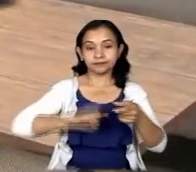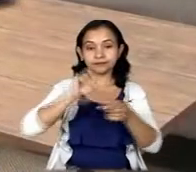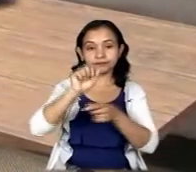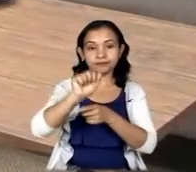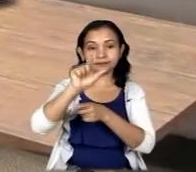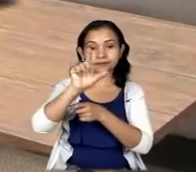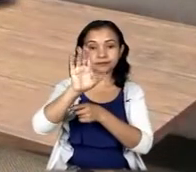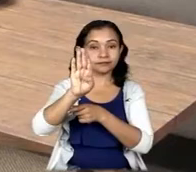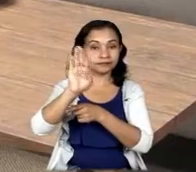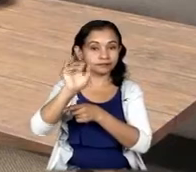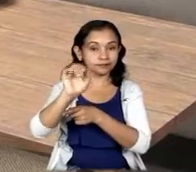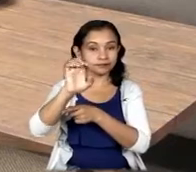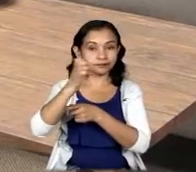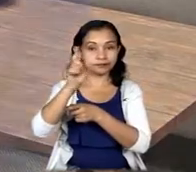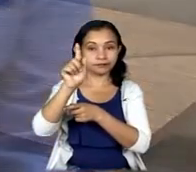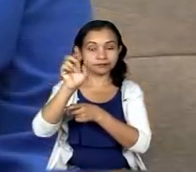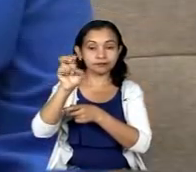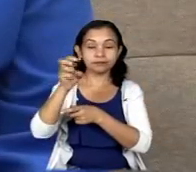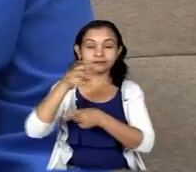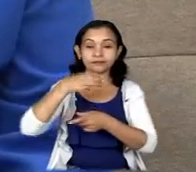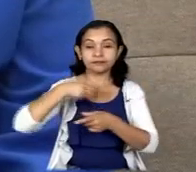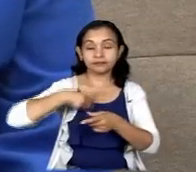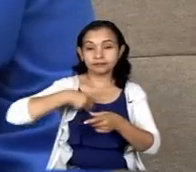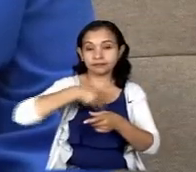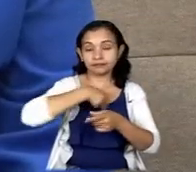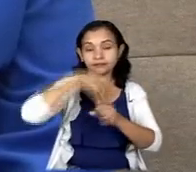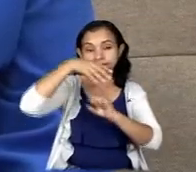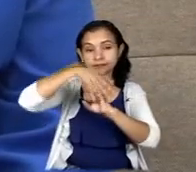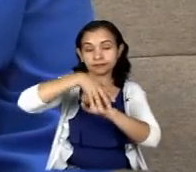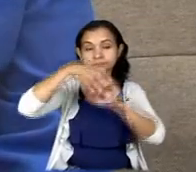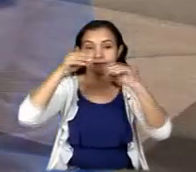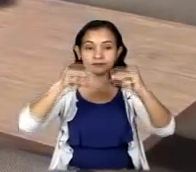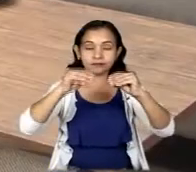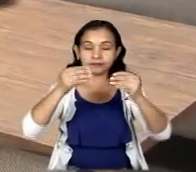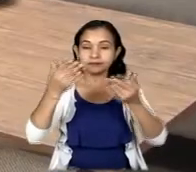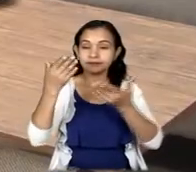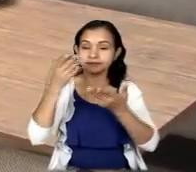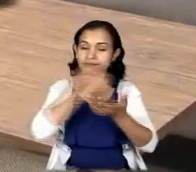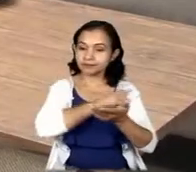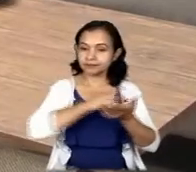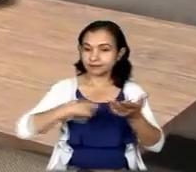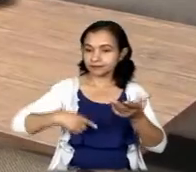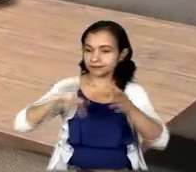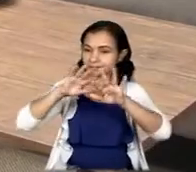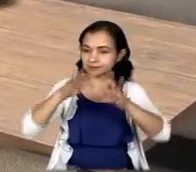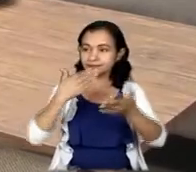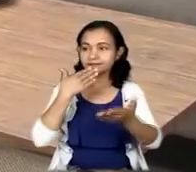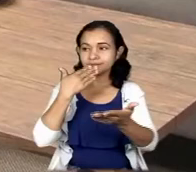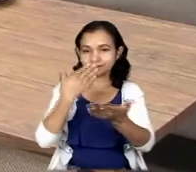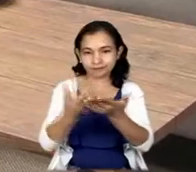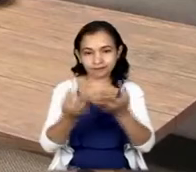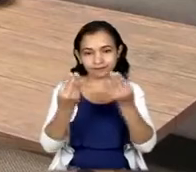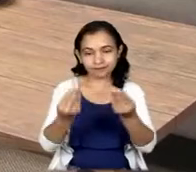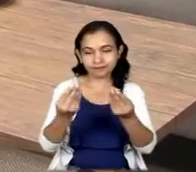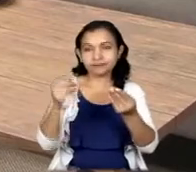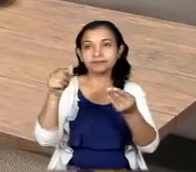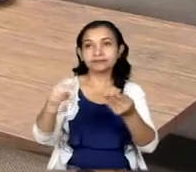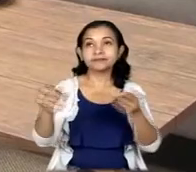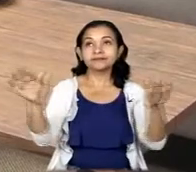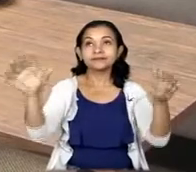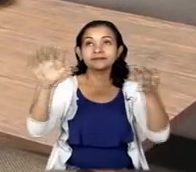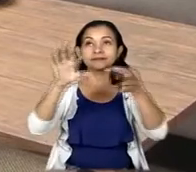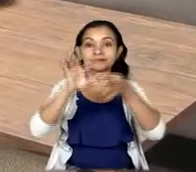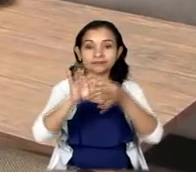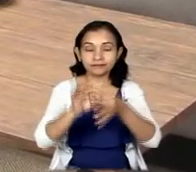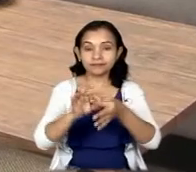Estela González, quien es integrante de la Comisión de Educación. Diputada, muchas gracias por estar con nosotros, muchas gracias por acompañarnos en